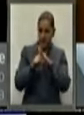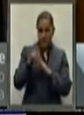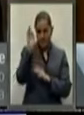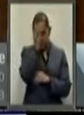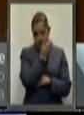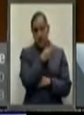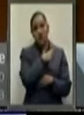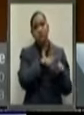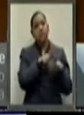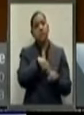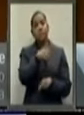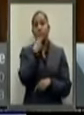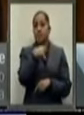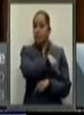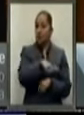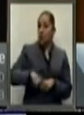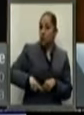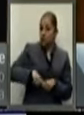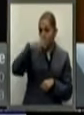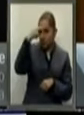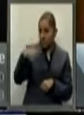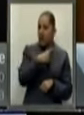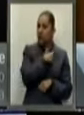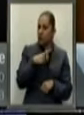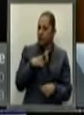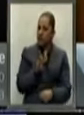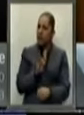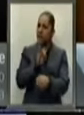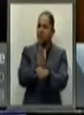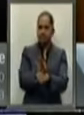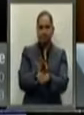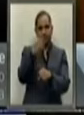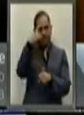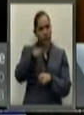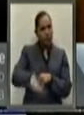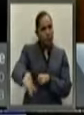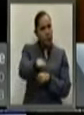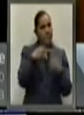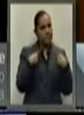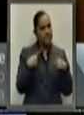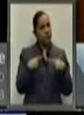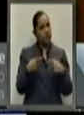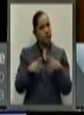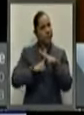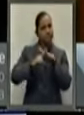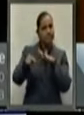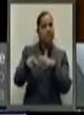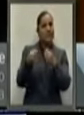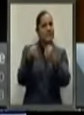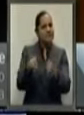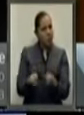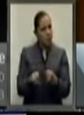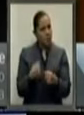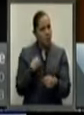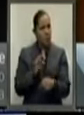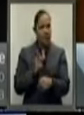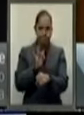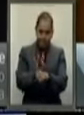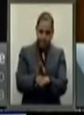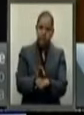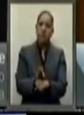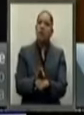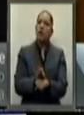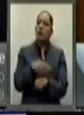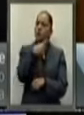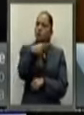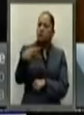Estado mexicano garantizará el derecho a la seguridad personal de los migrantes, con independencia de